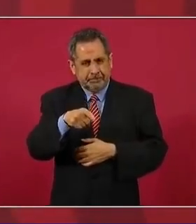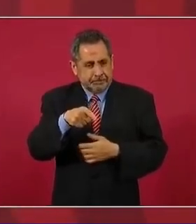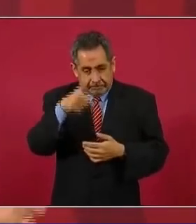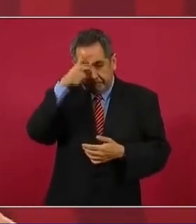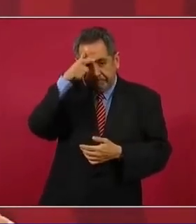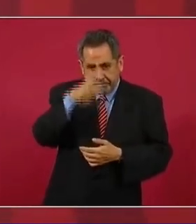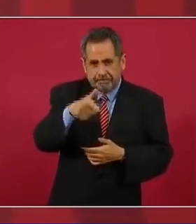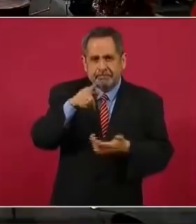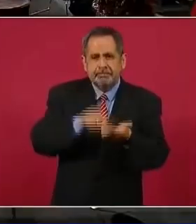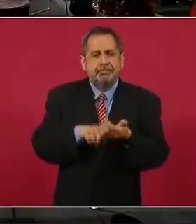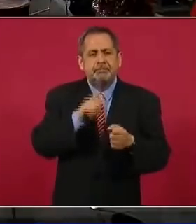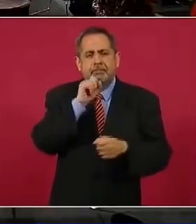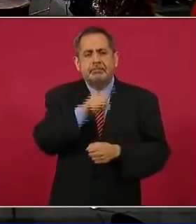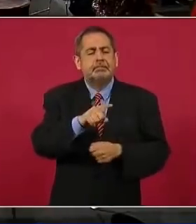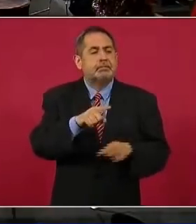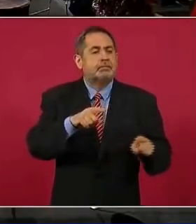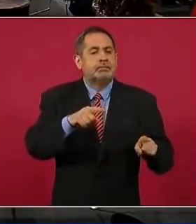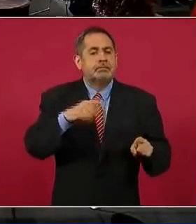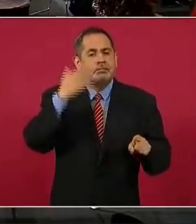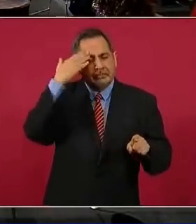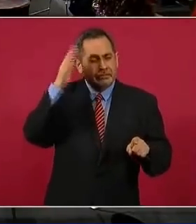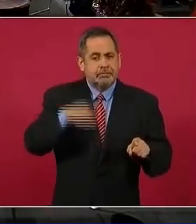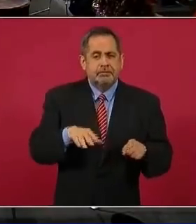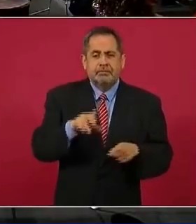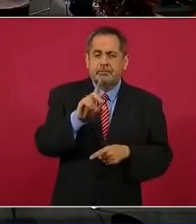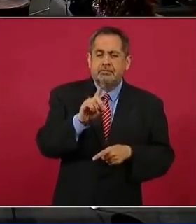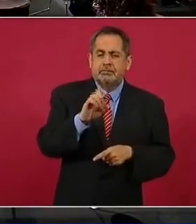aparecía que la señora Denise